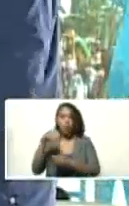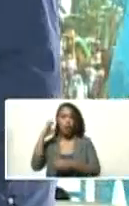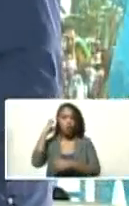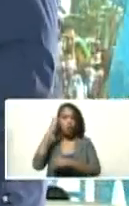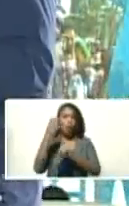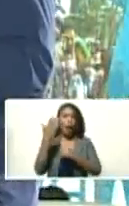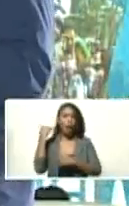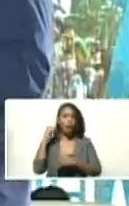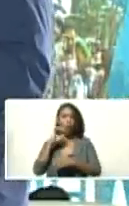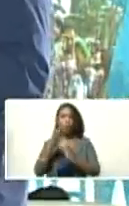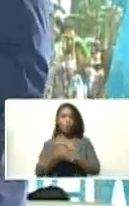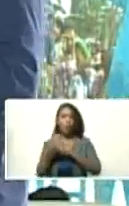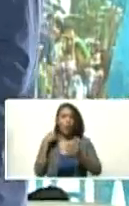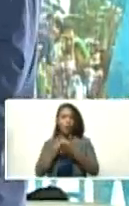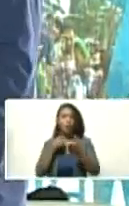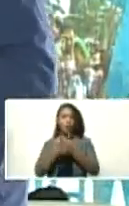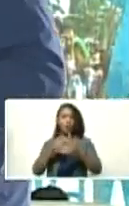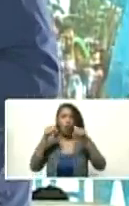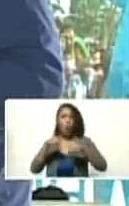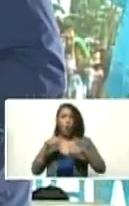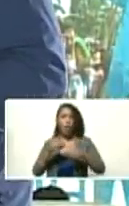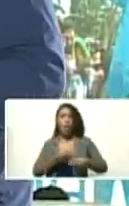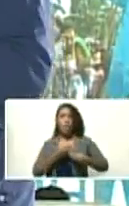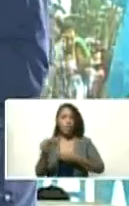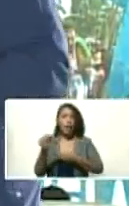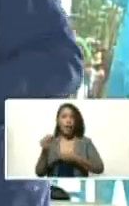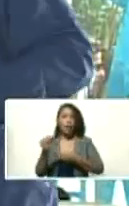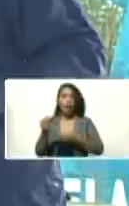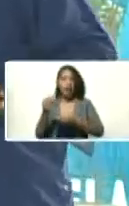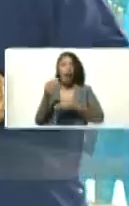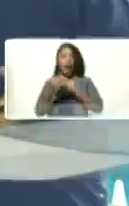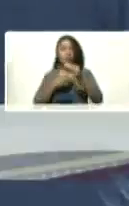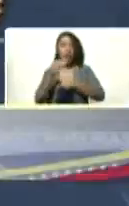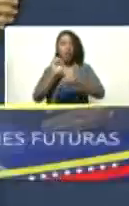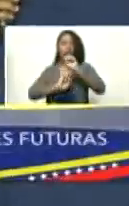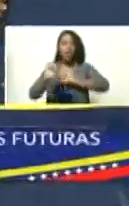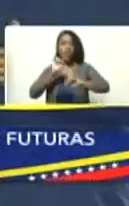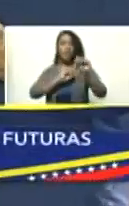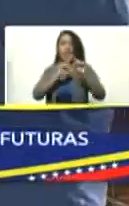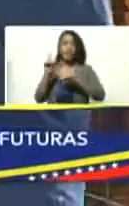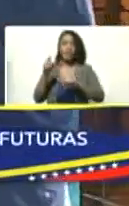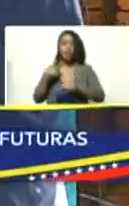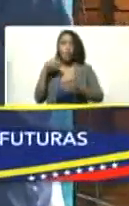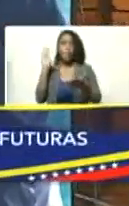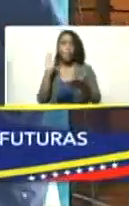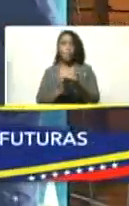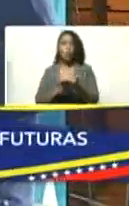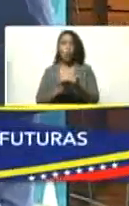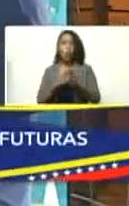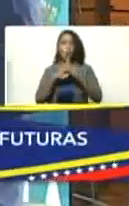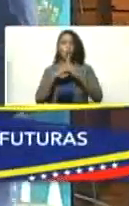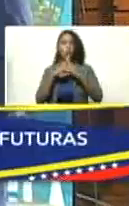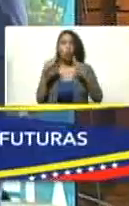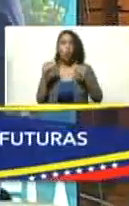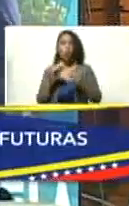es la lucha de hoy, dar esa batalla. Ojalá, pongo toda